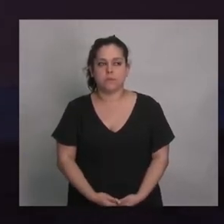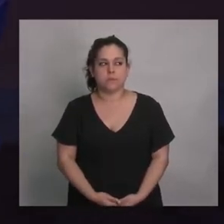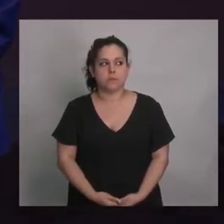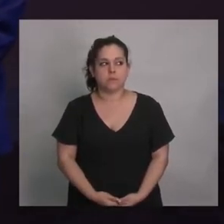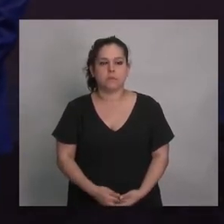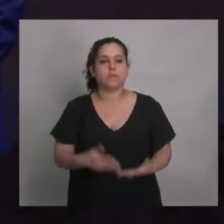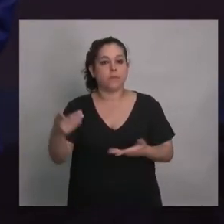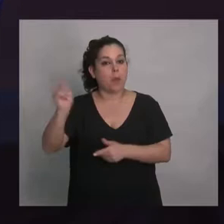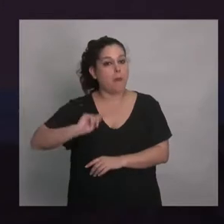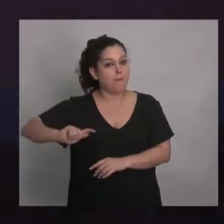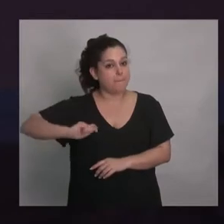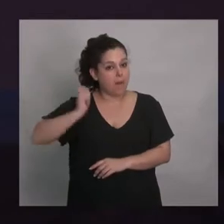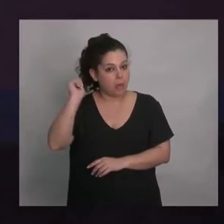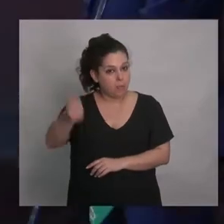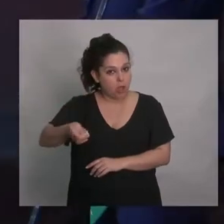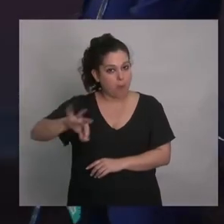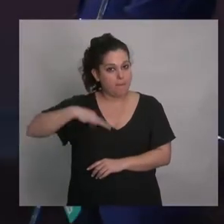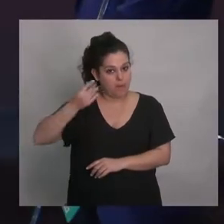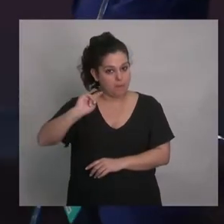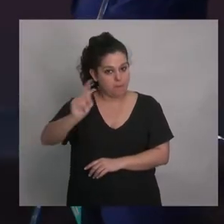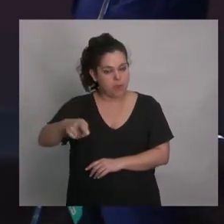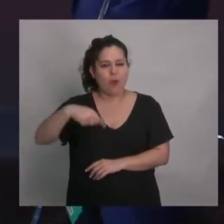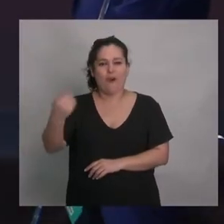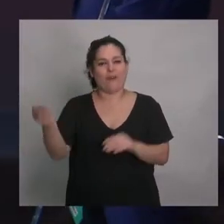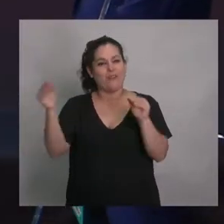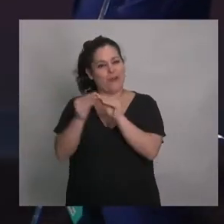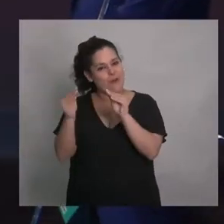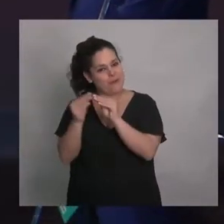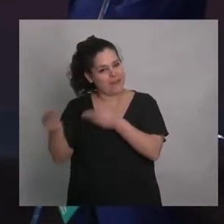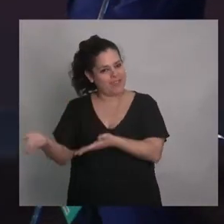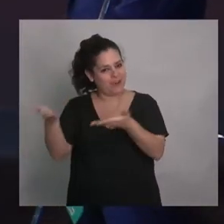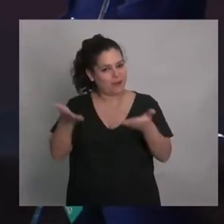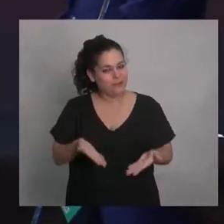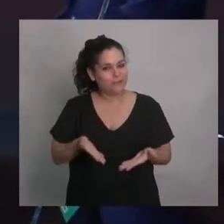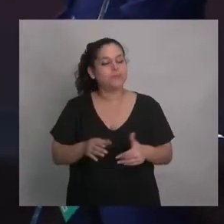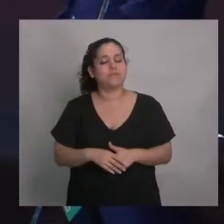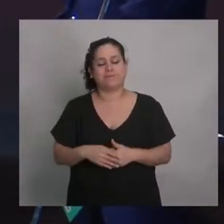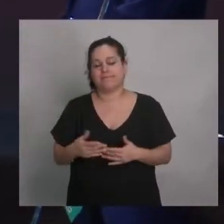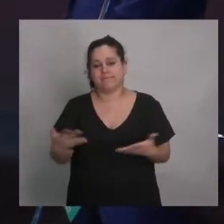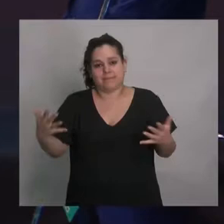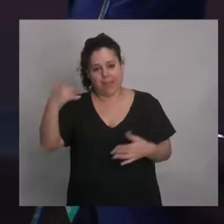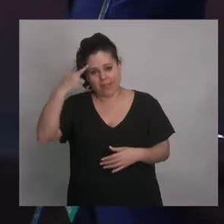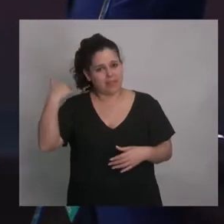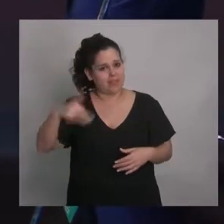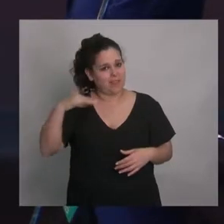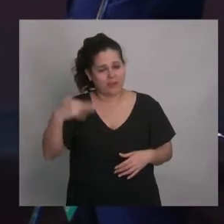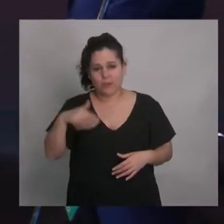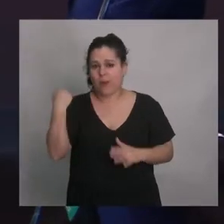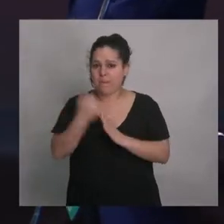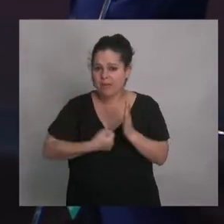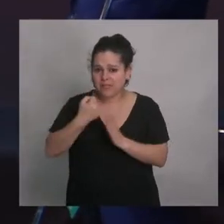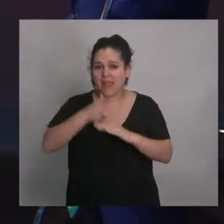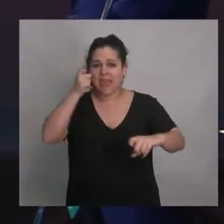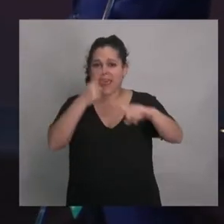le entrega el premio este otro gran compañero gran intelectual gran militante